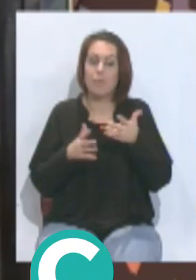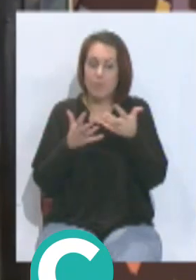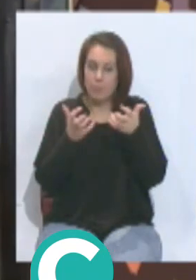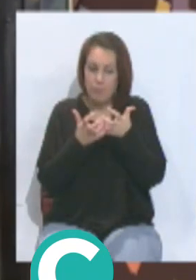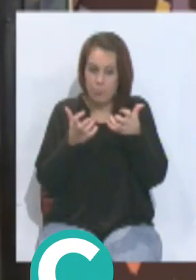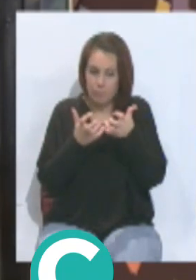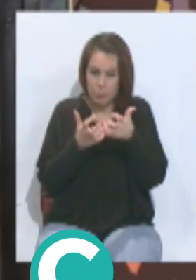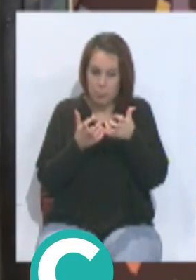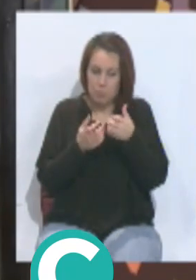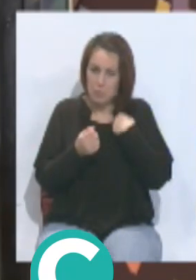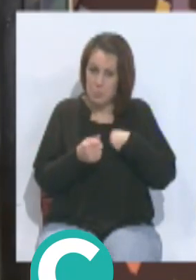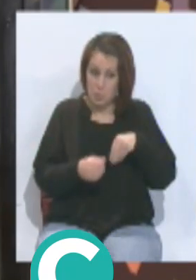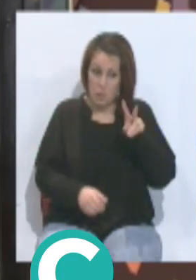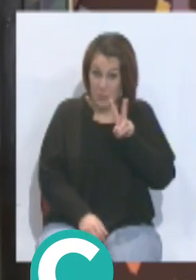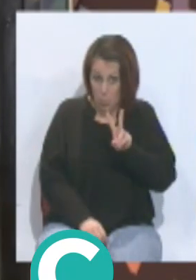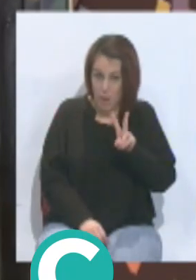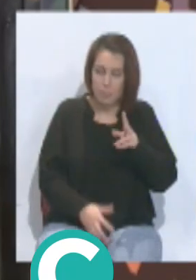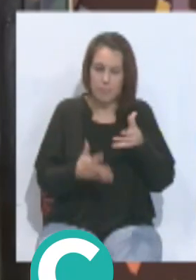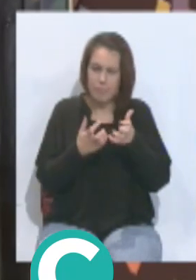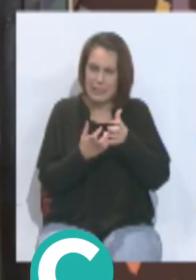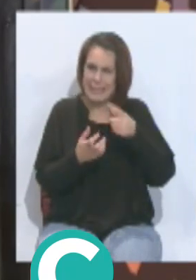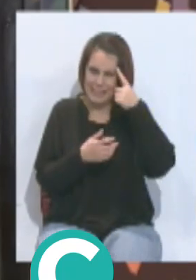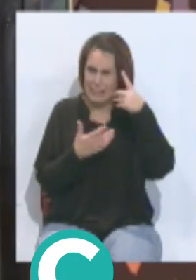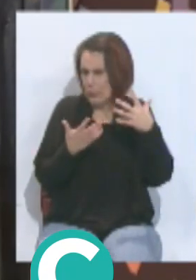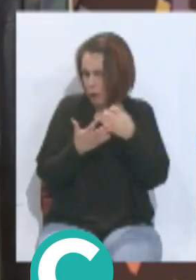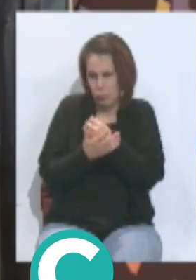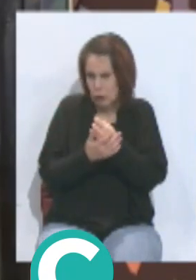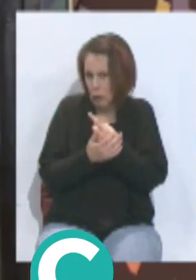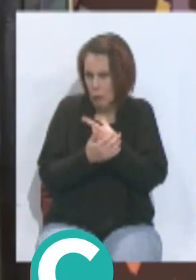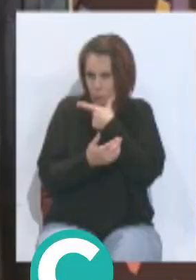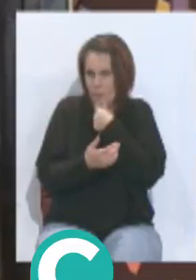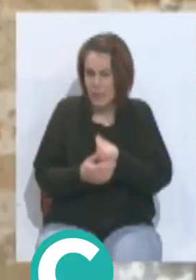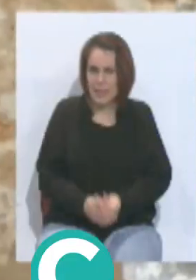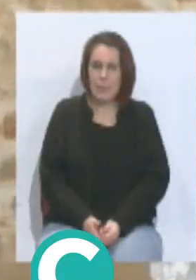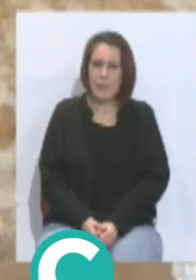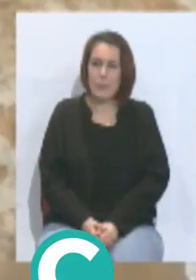estribillo de aquellas viudas. Un estribillo que seguro que se saben todos ustedes al dedillo.